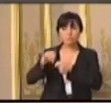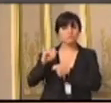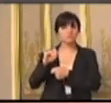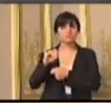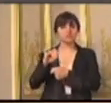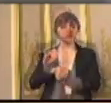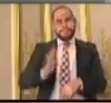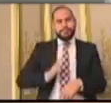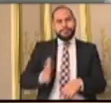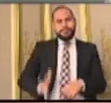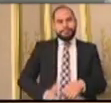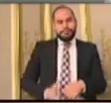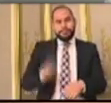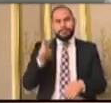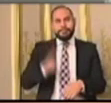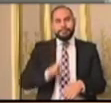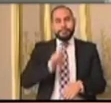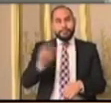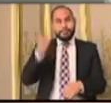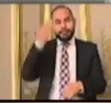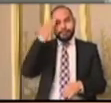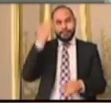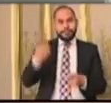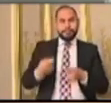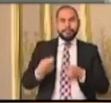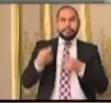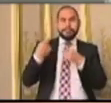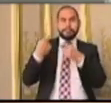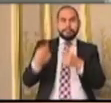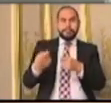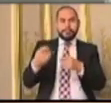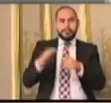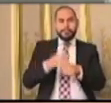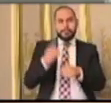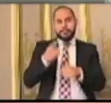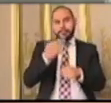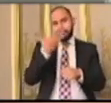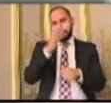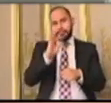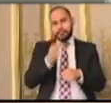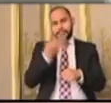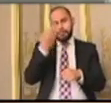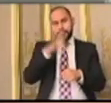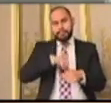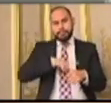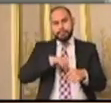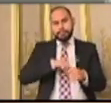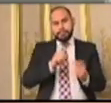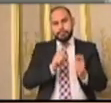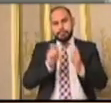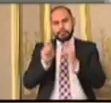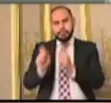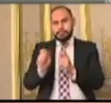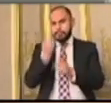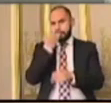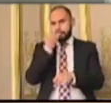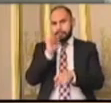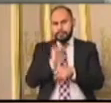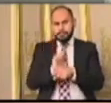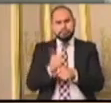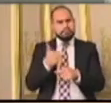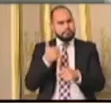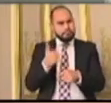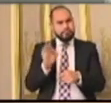- a los reconocimientos que has obtenido por el gobierno federal sin duda hablan de un secretario